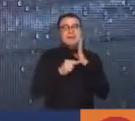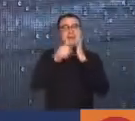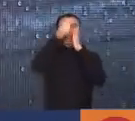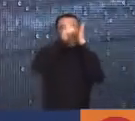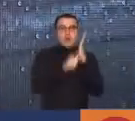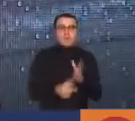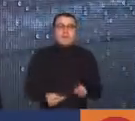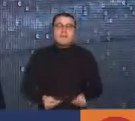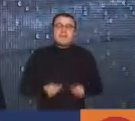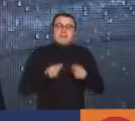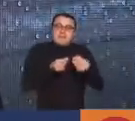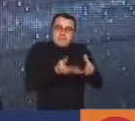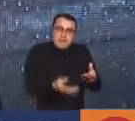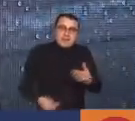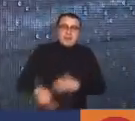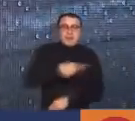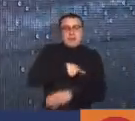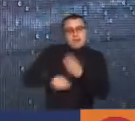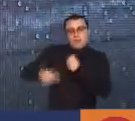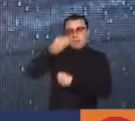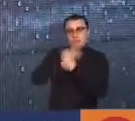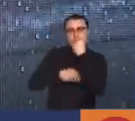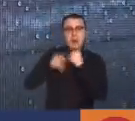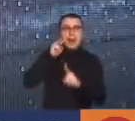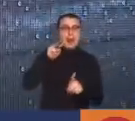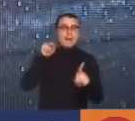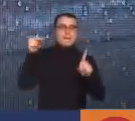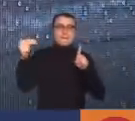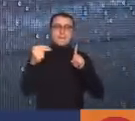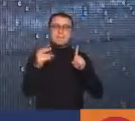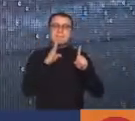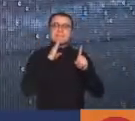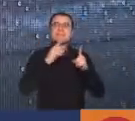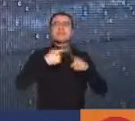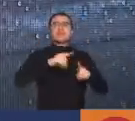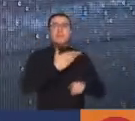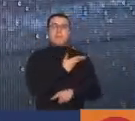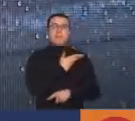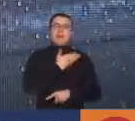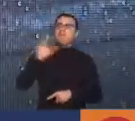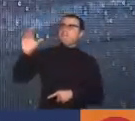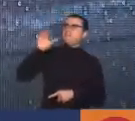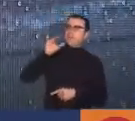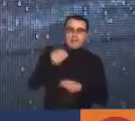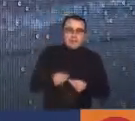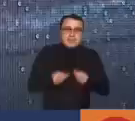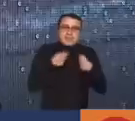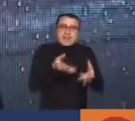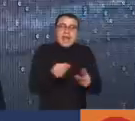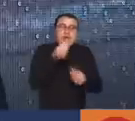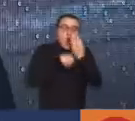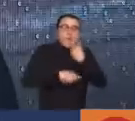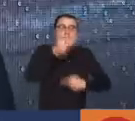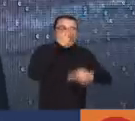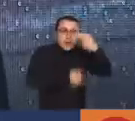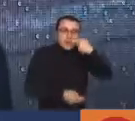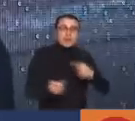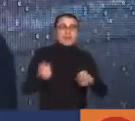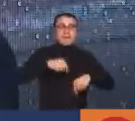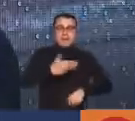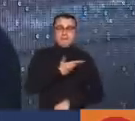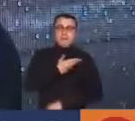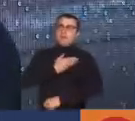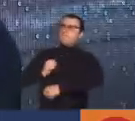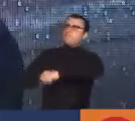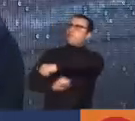nutrición infantil desde la perspectiva de la mamá y del fortalecimiento de la mamá. Pero